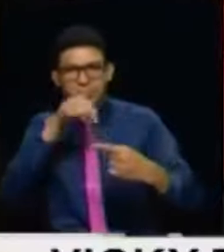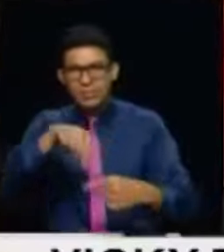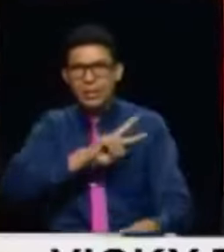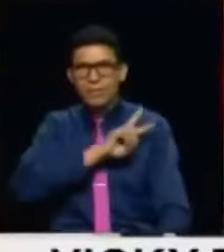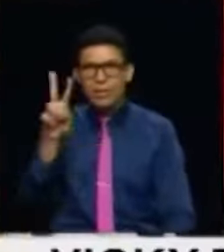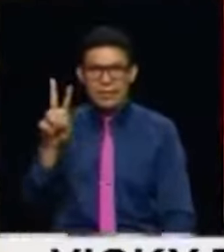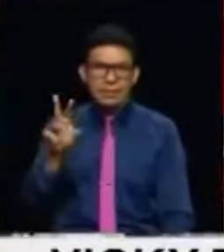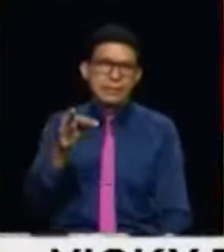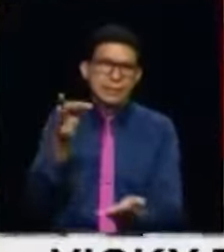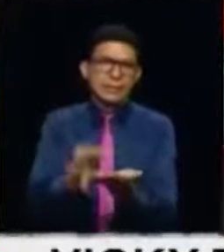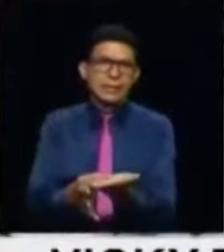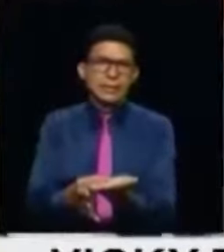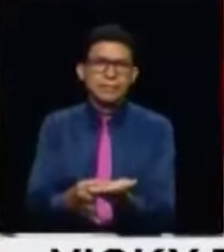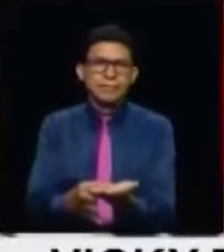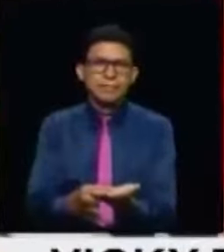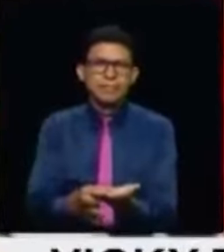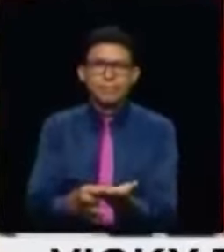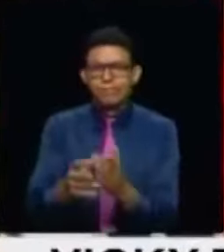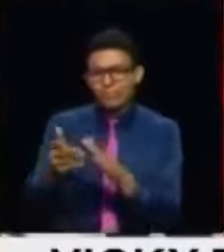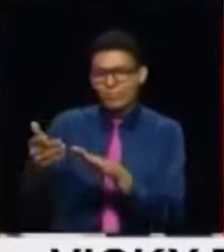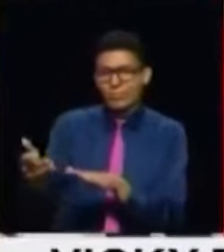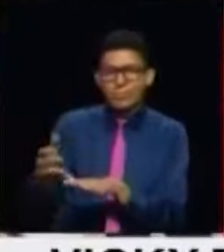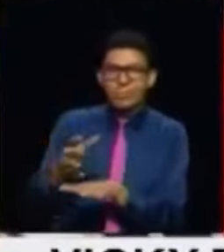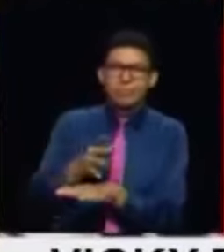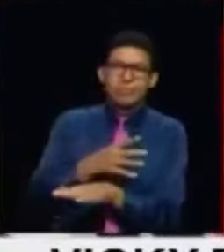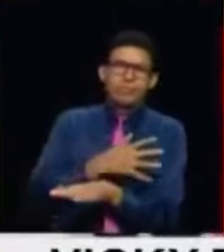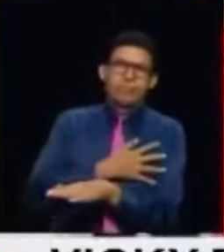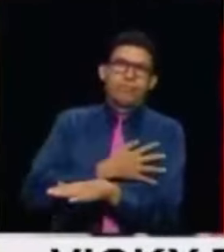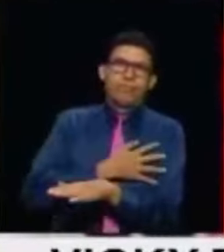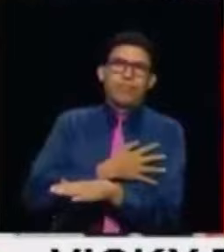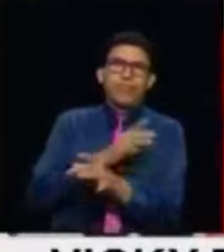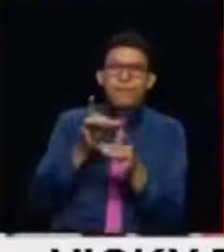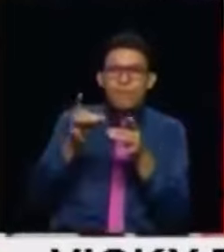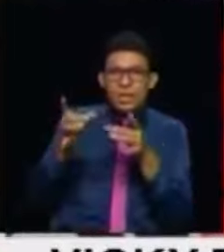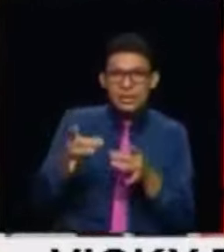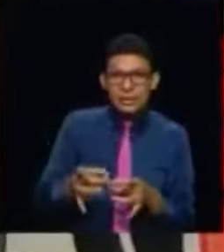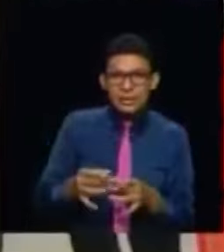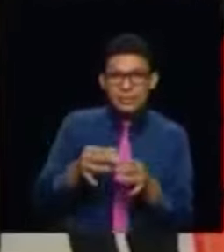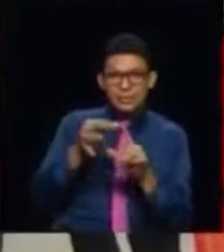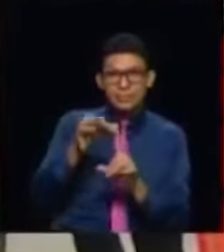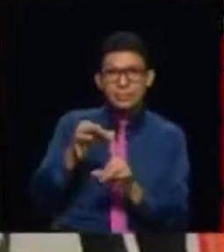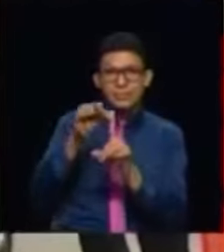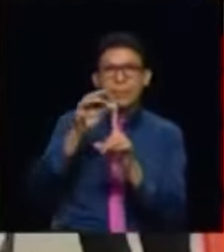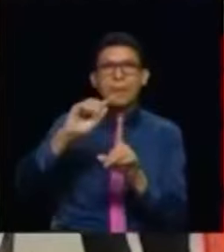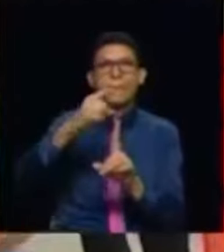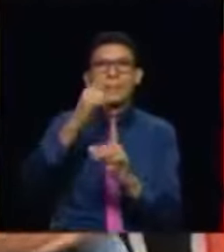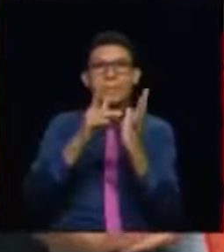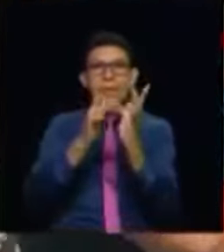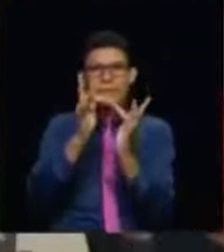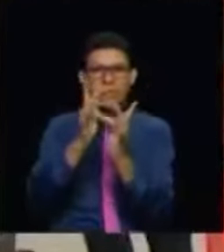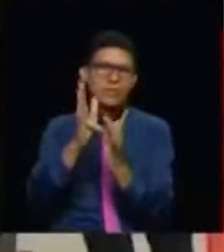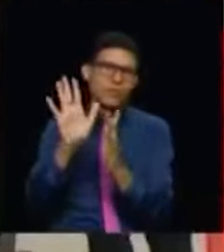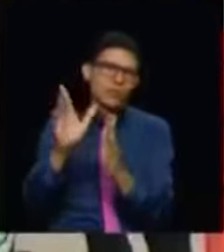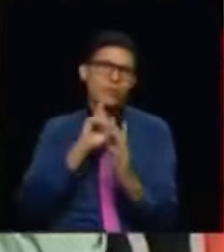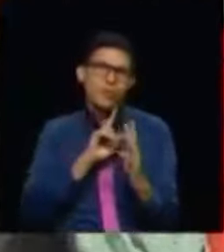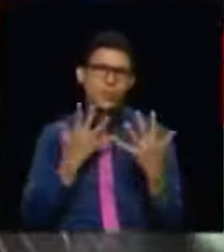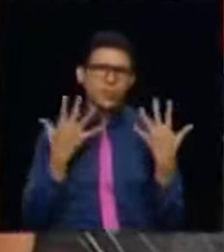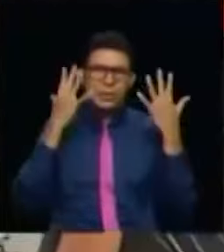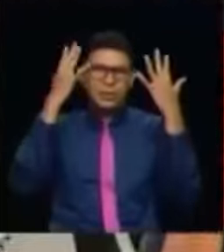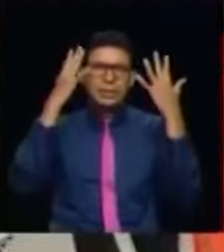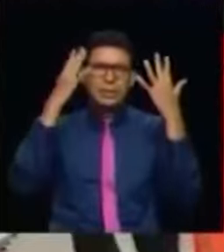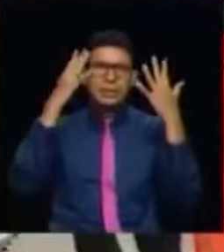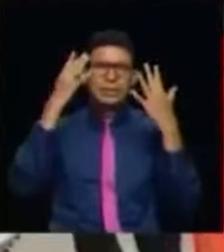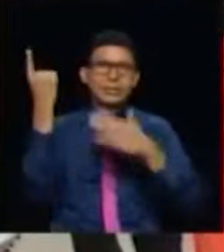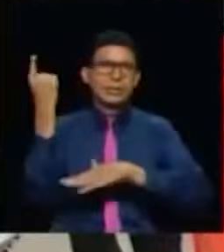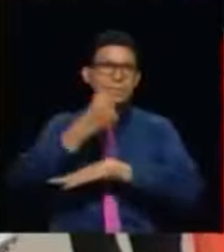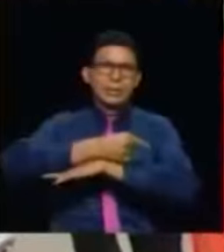muy triste, la ausencia es increíble, sobre todo en fechas especiales, el 1 de abril que cumplió años mi hermana. Uno de los días más